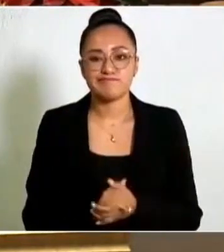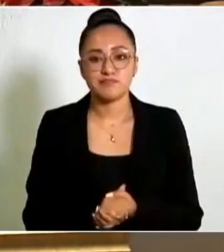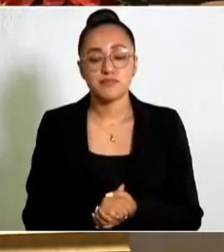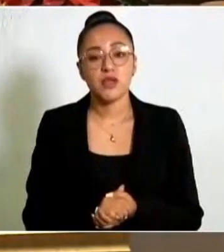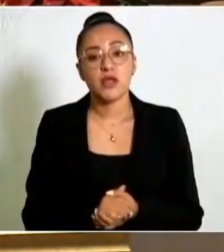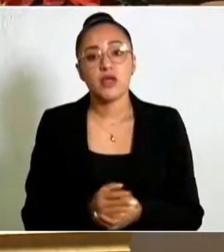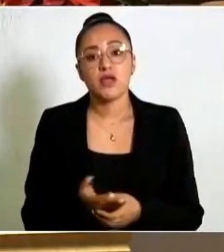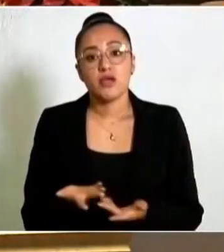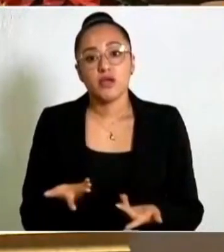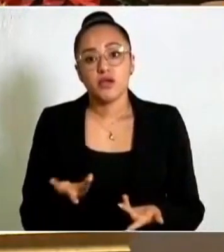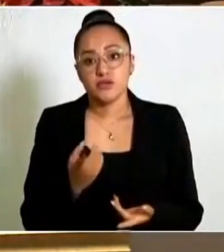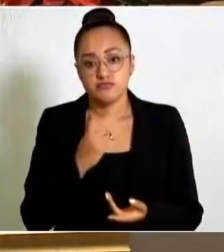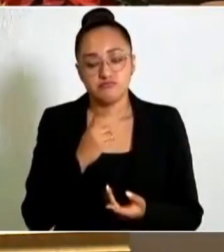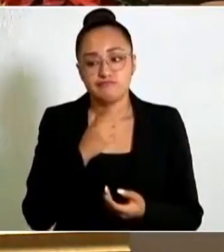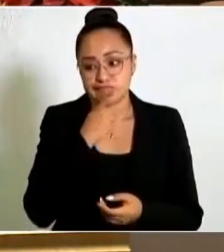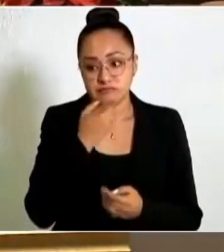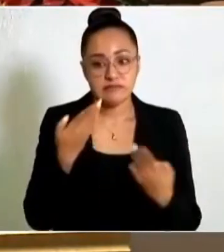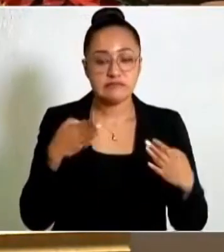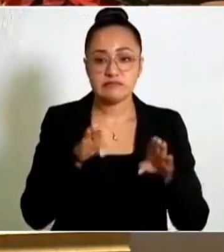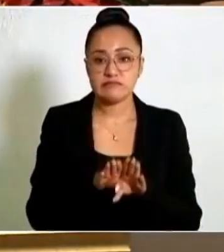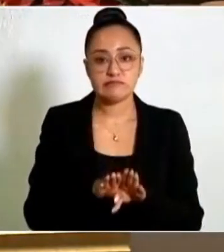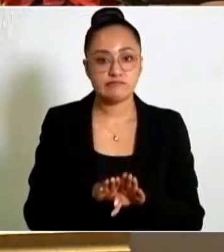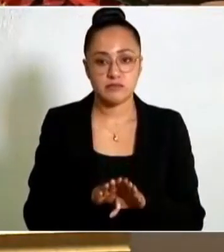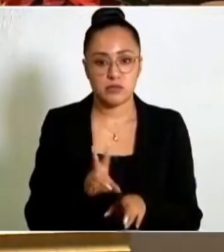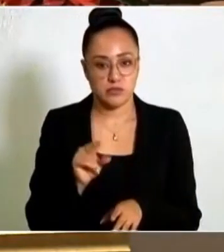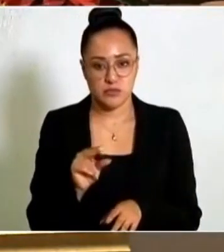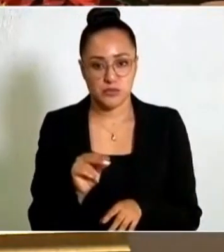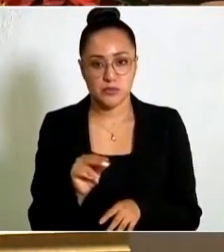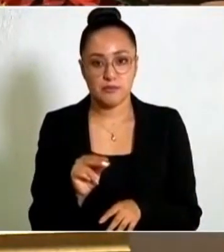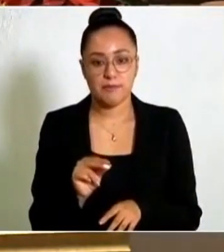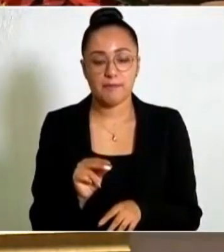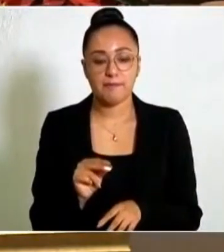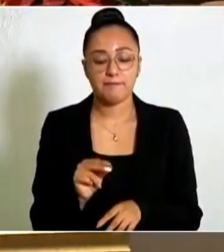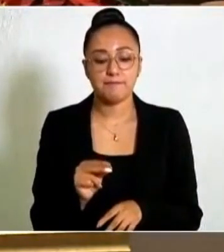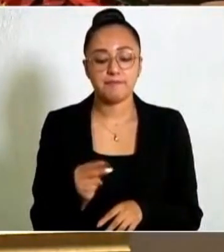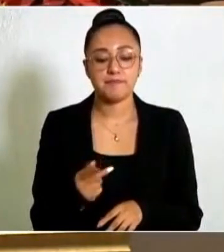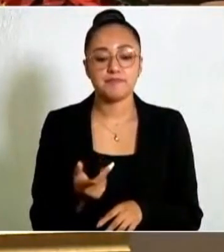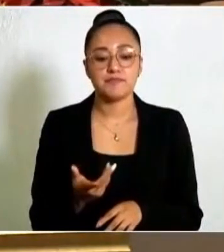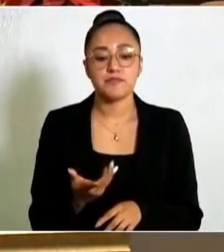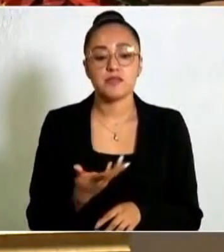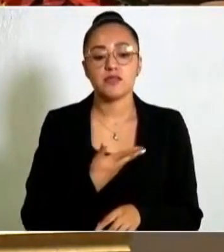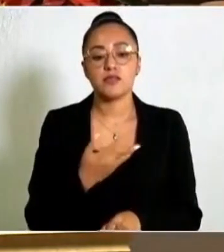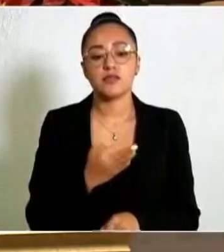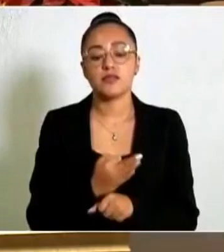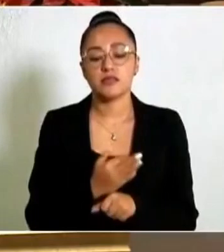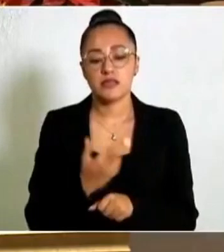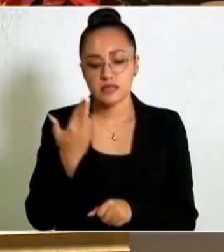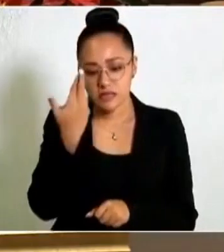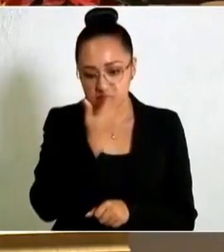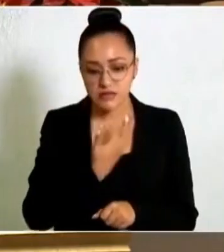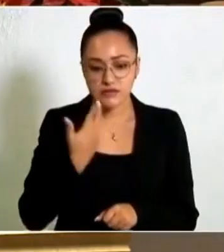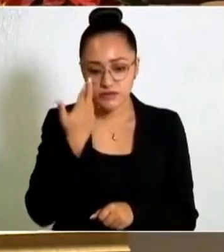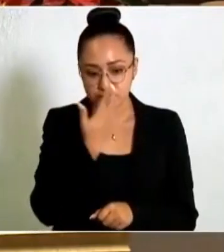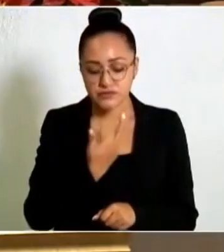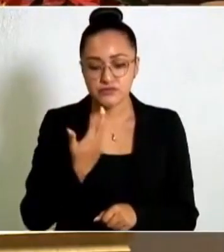no estoy hablando de cerrar estoy hablando de que tenemos que revisar